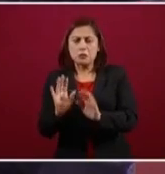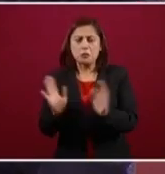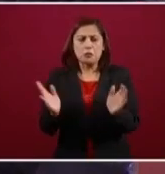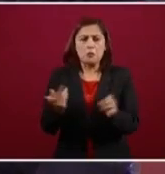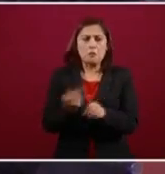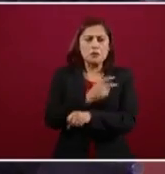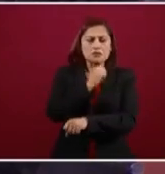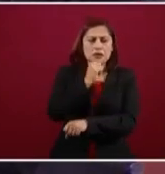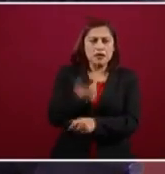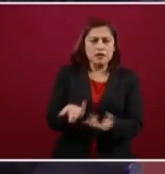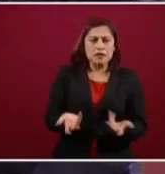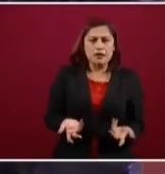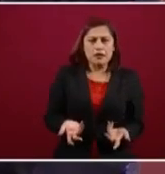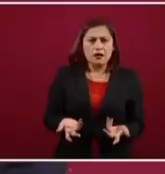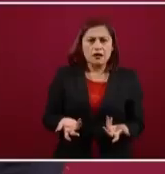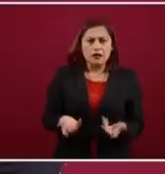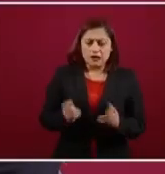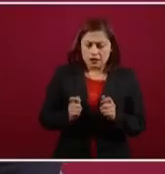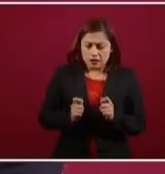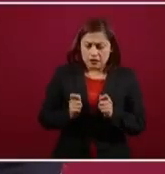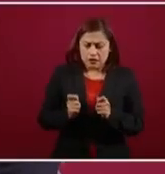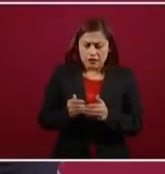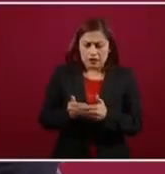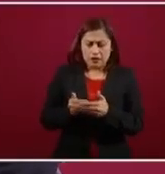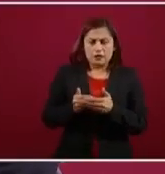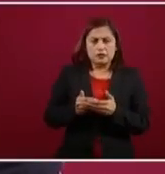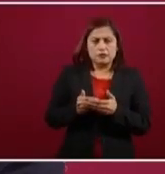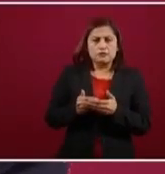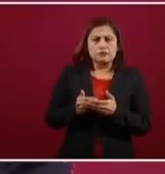si no ocupan los cargos,